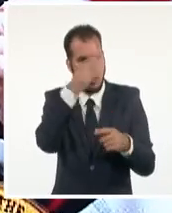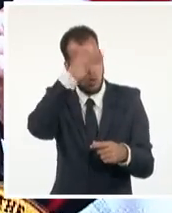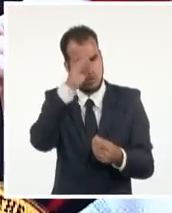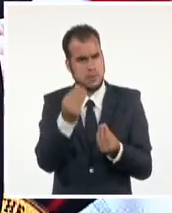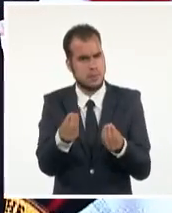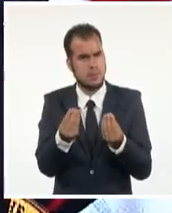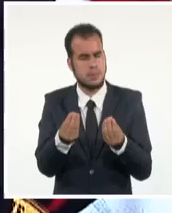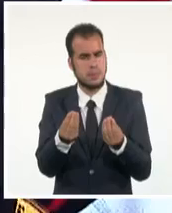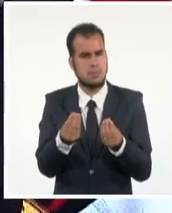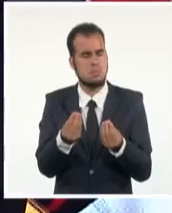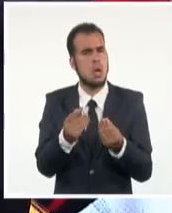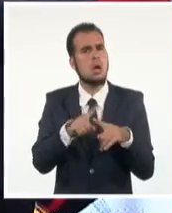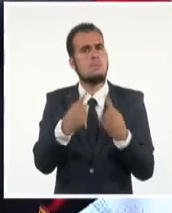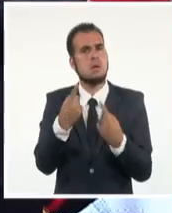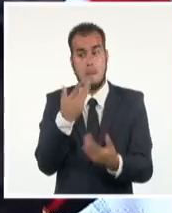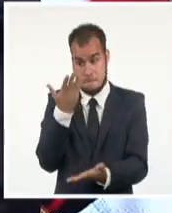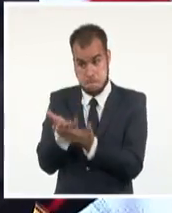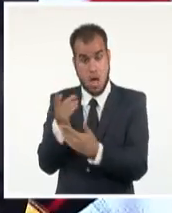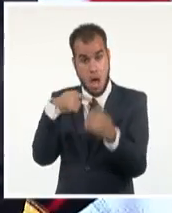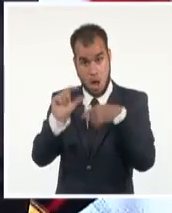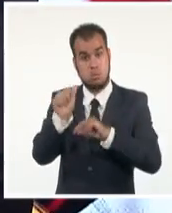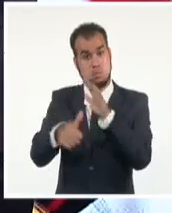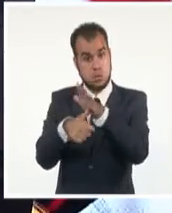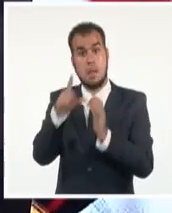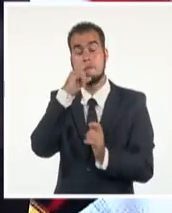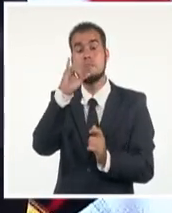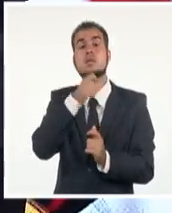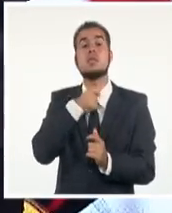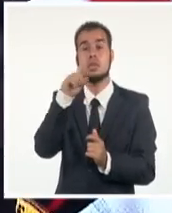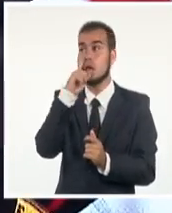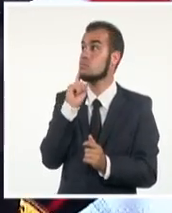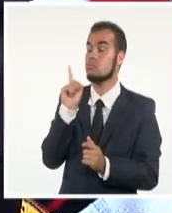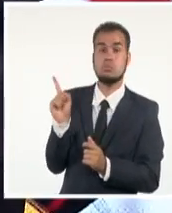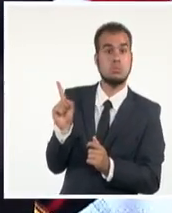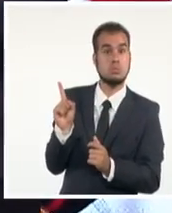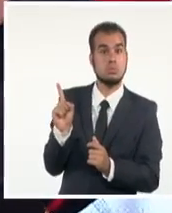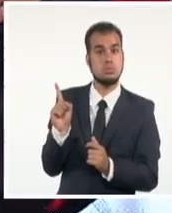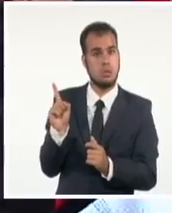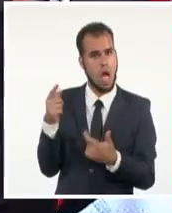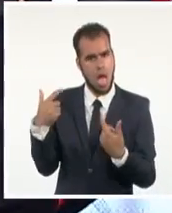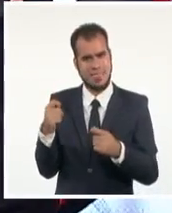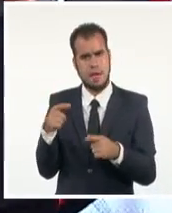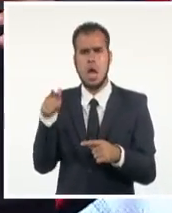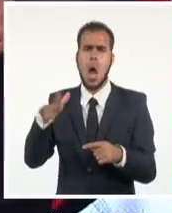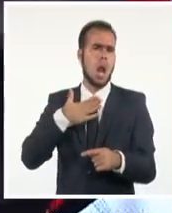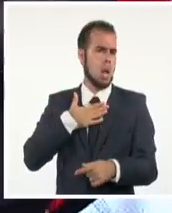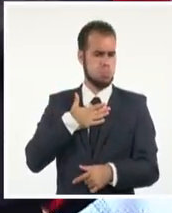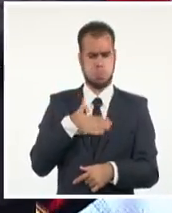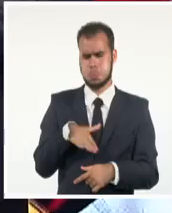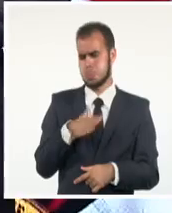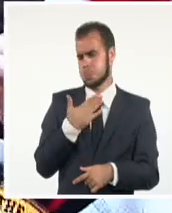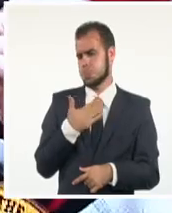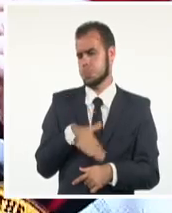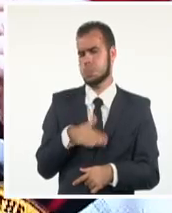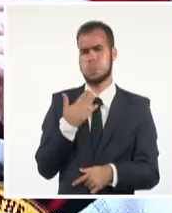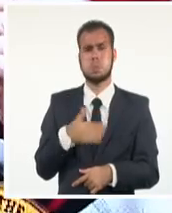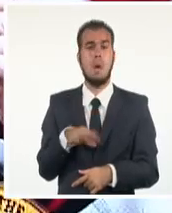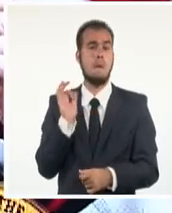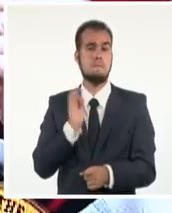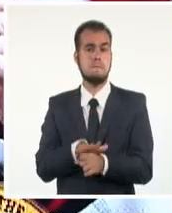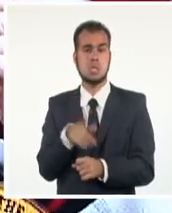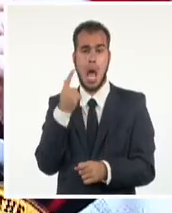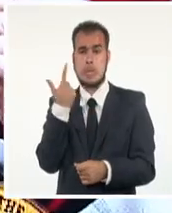palabra, de los médicos que salvan a millones y de las vacunas que han desarrollado soberanamente nuestros científicos, ni de un Estado y un gobierno